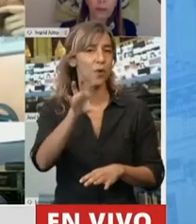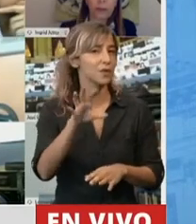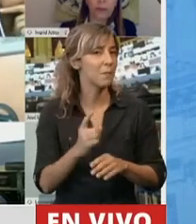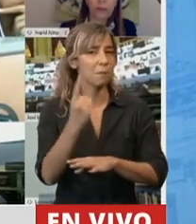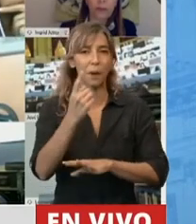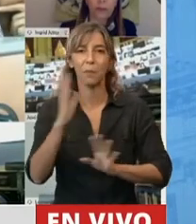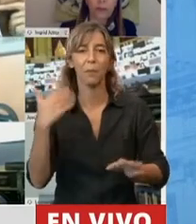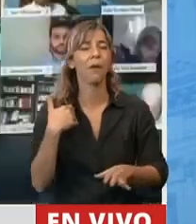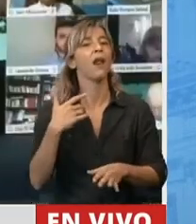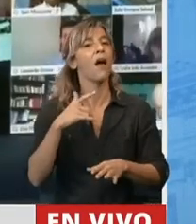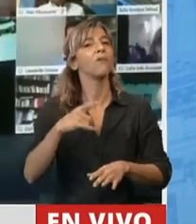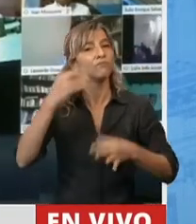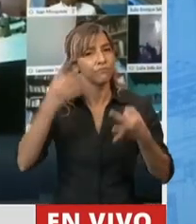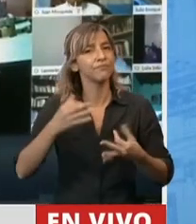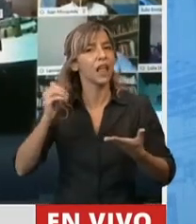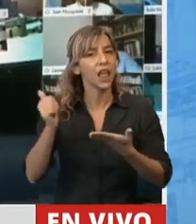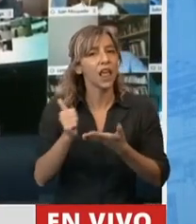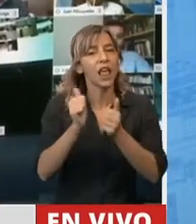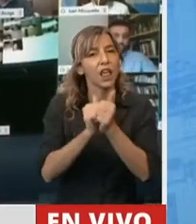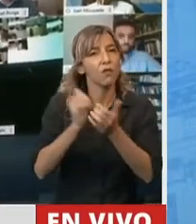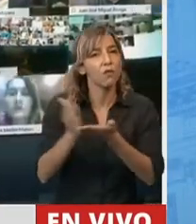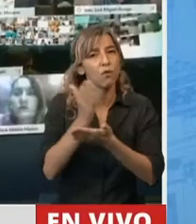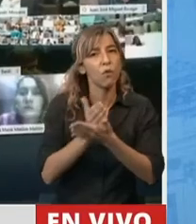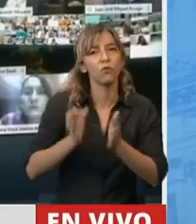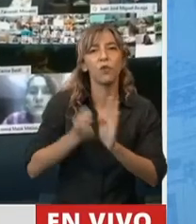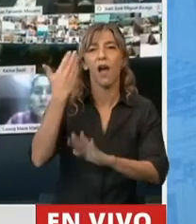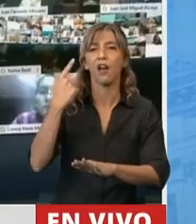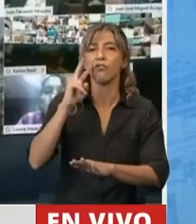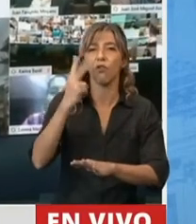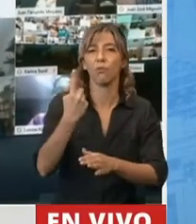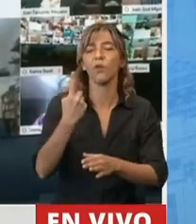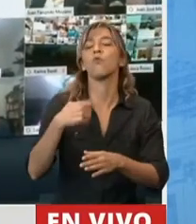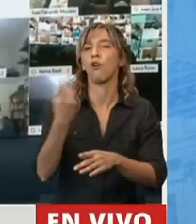como industria en el año 2001 y con esto anticipo